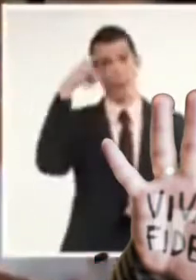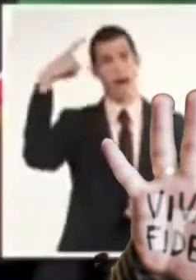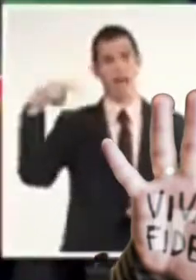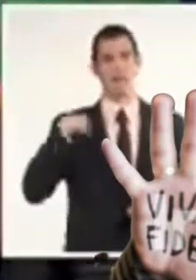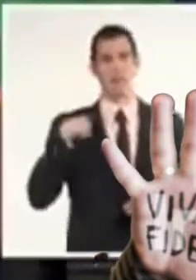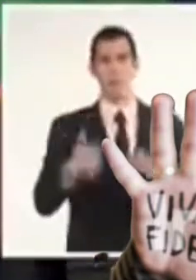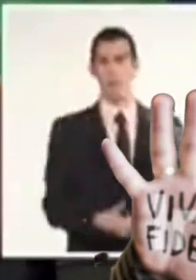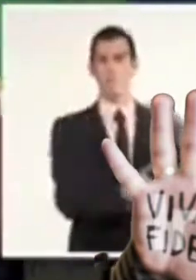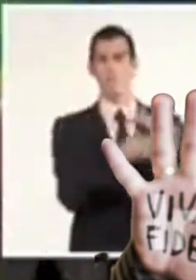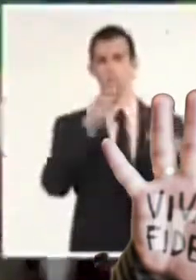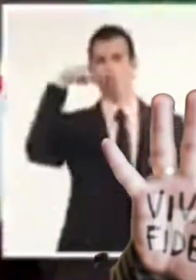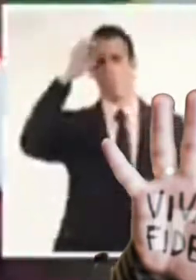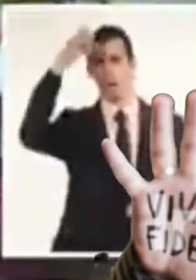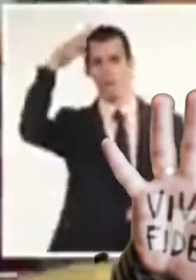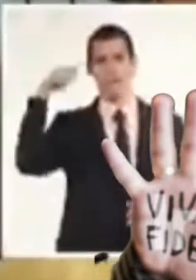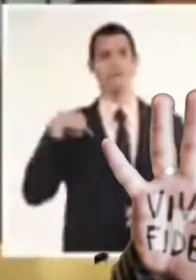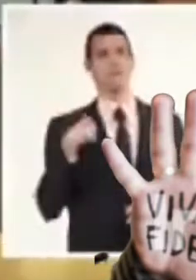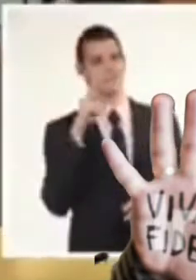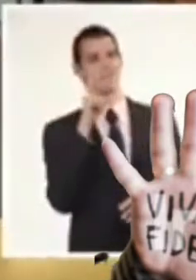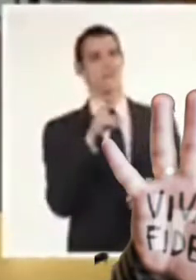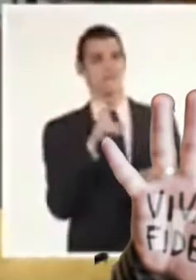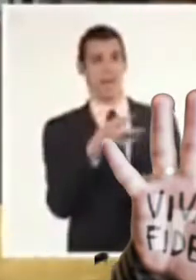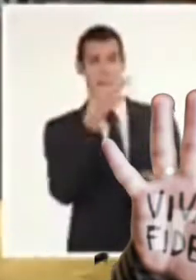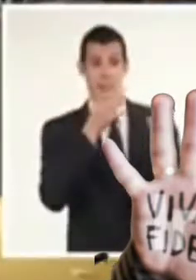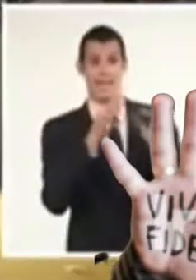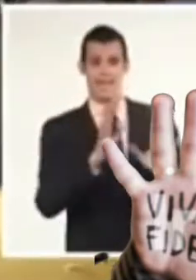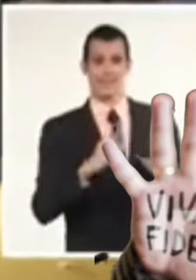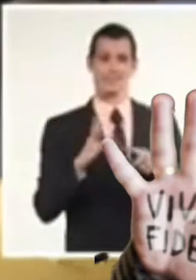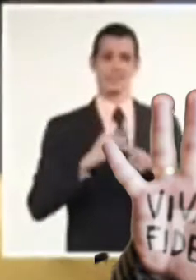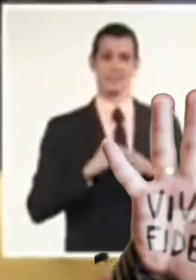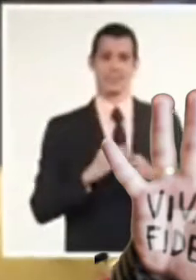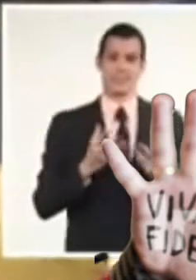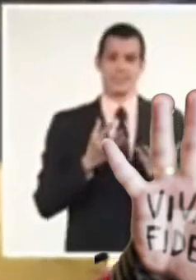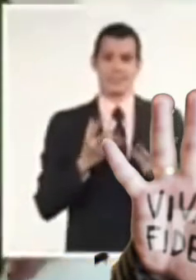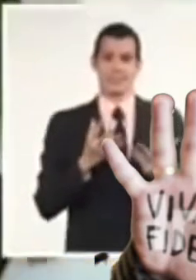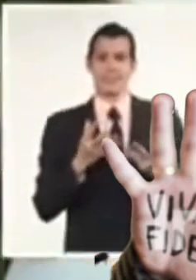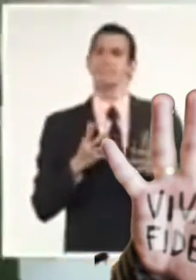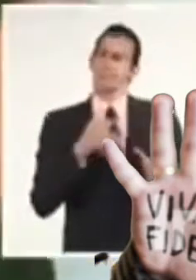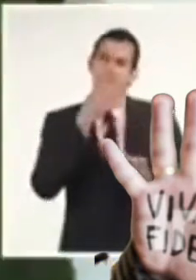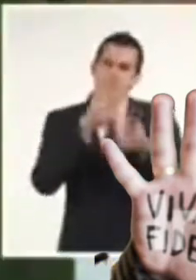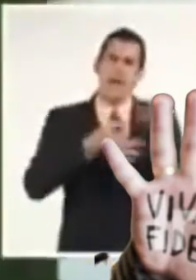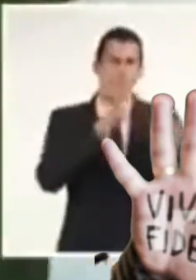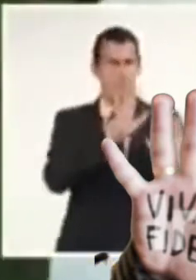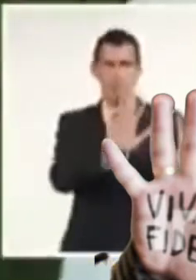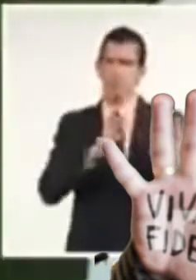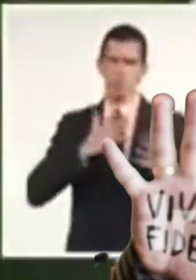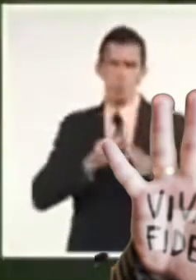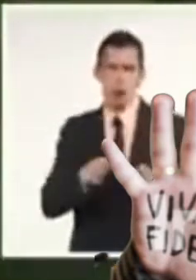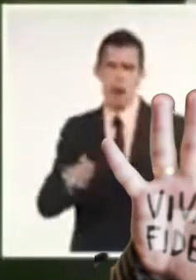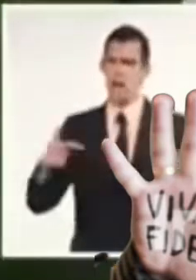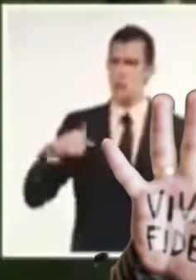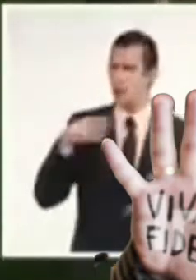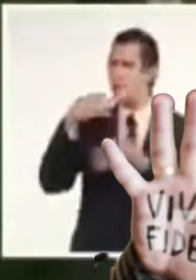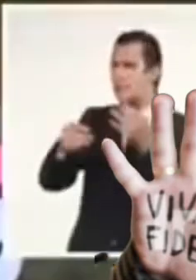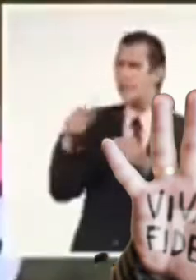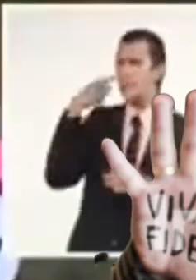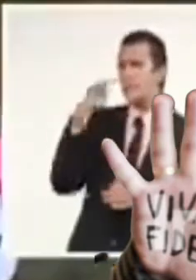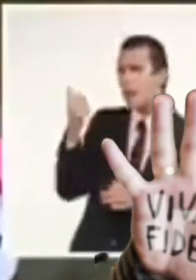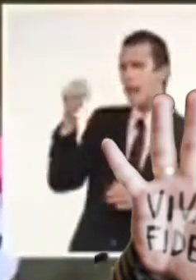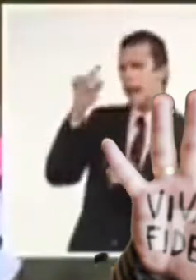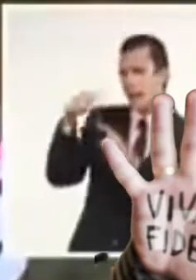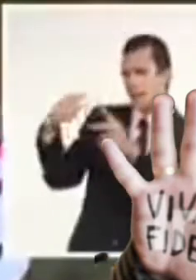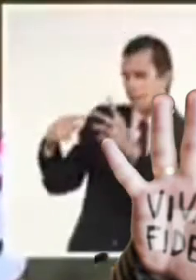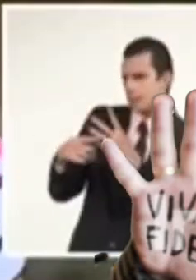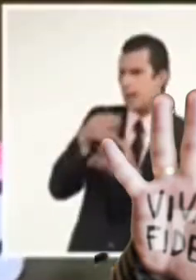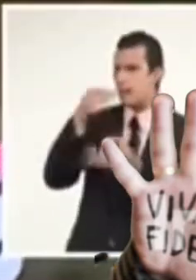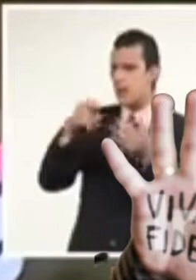Y di la clase. Di la clase porque la clase no, el ejercicio lo expliqué y mis alumnos estaban nerviosos,